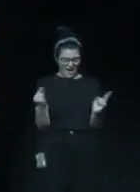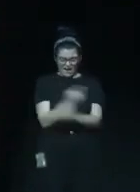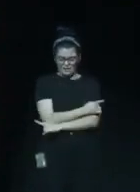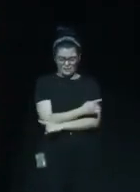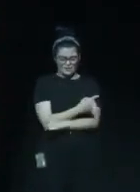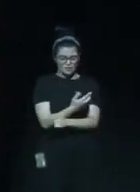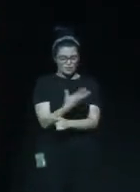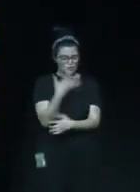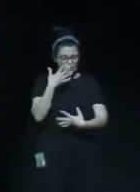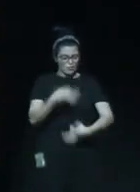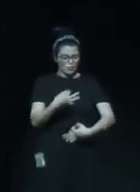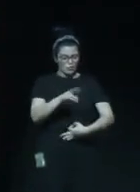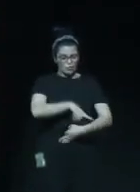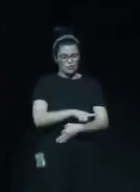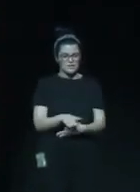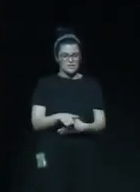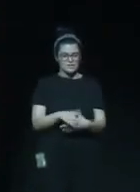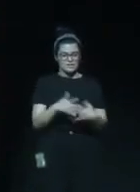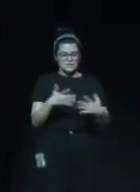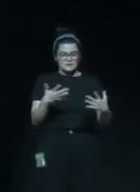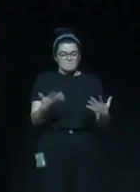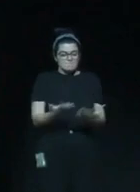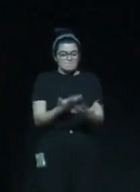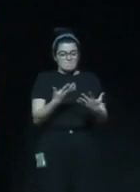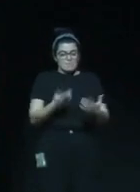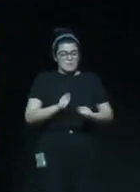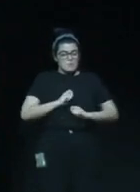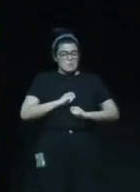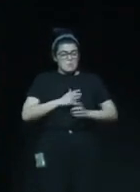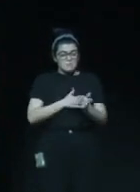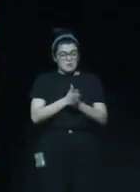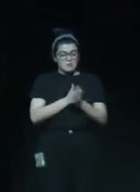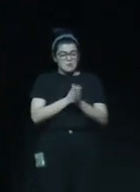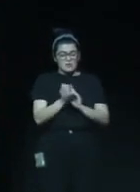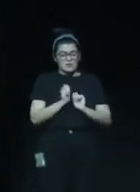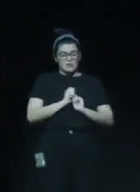tan al revés, no sé, a mí